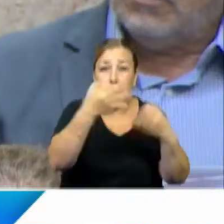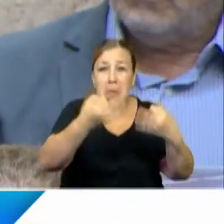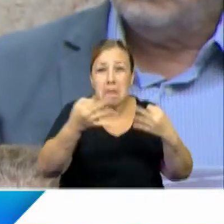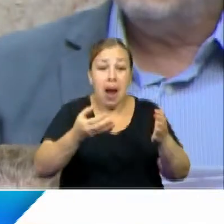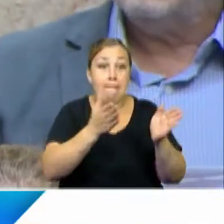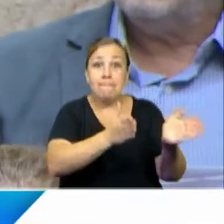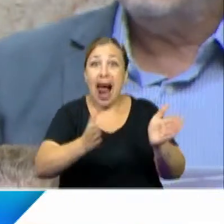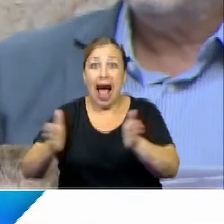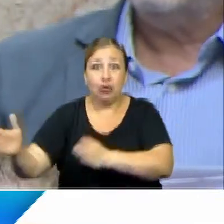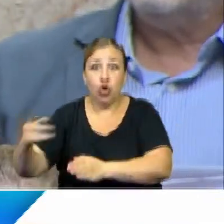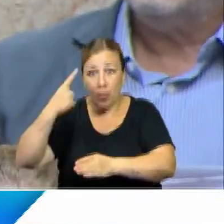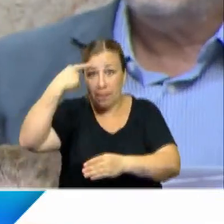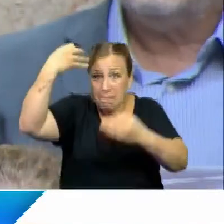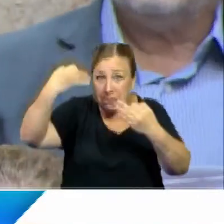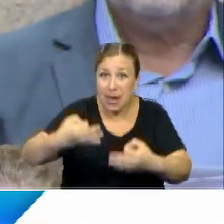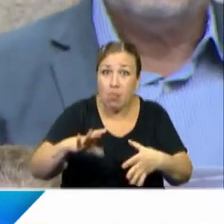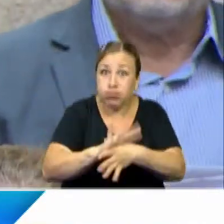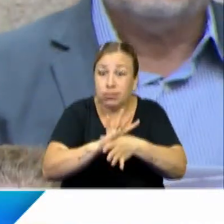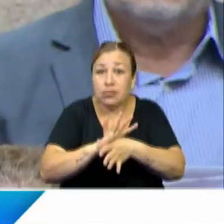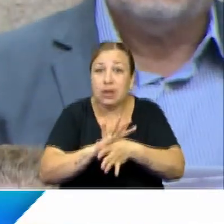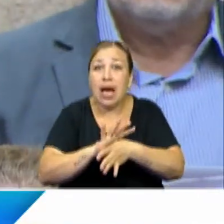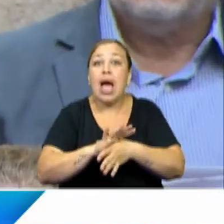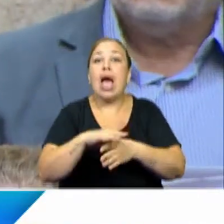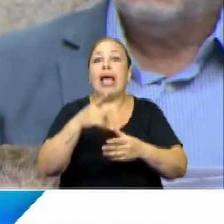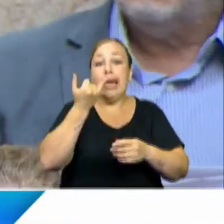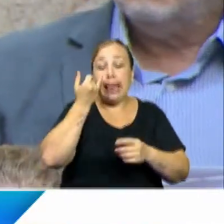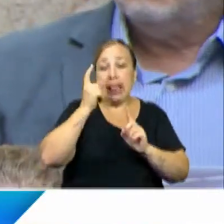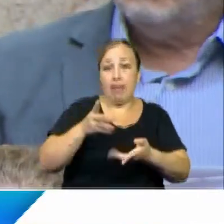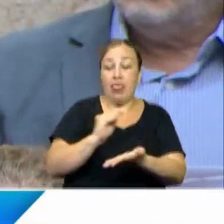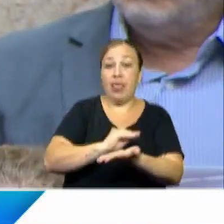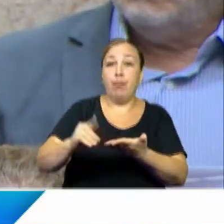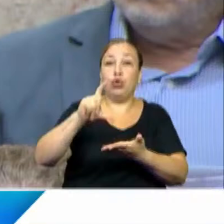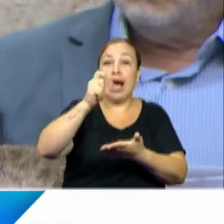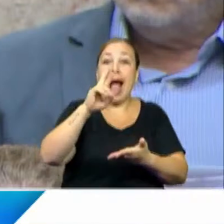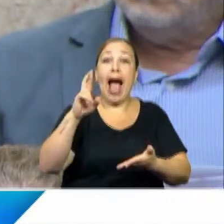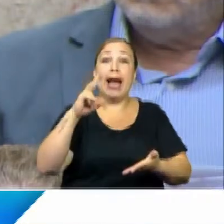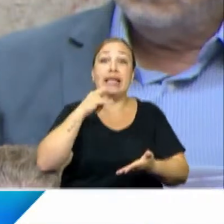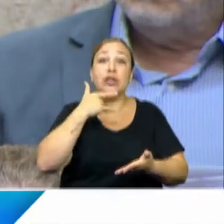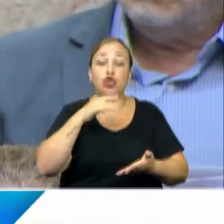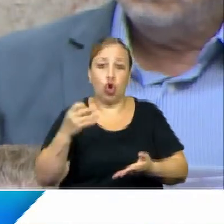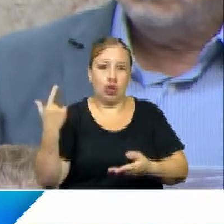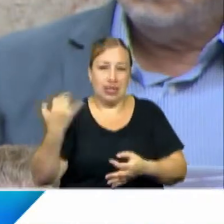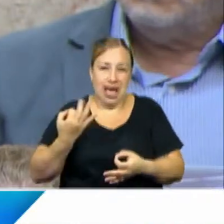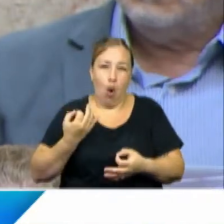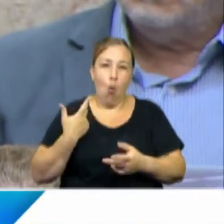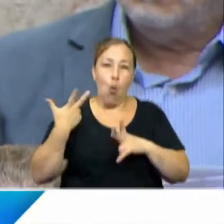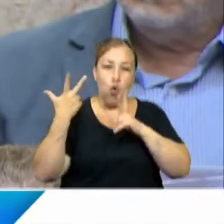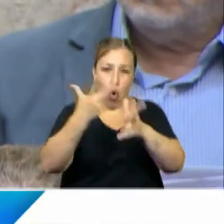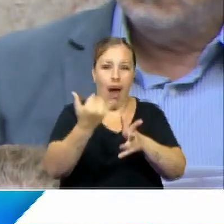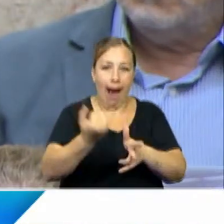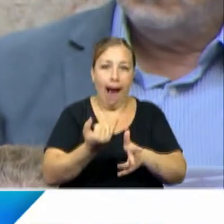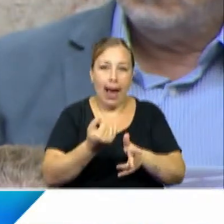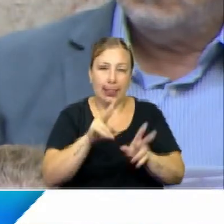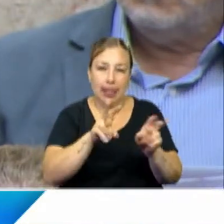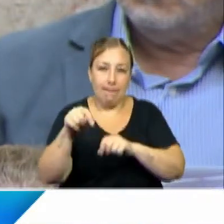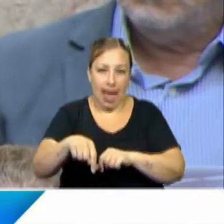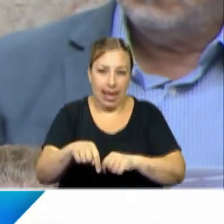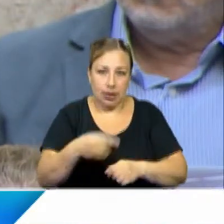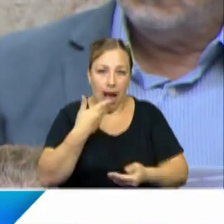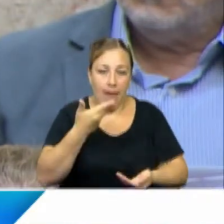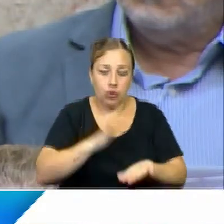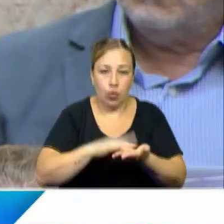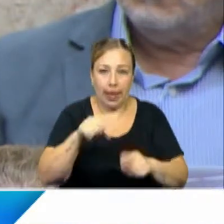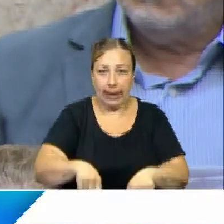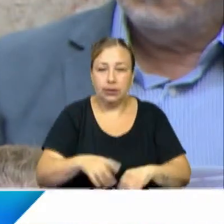plazos razonables, y la diputada Carrizo en su dictamen va a hacer seguramente alguna consideración de esto,